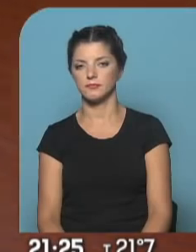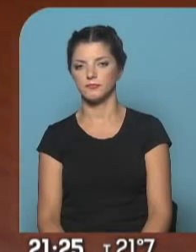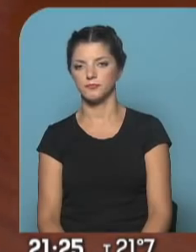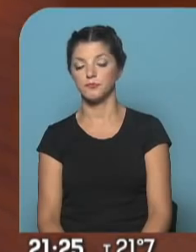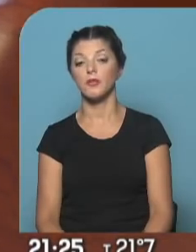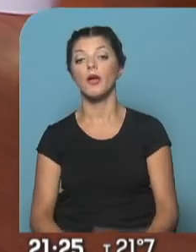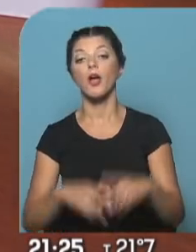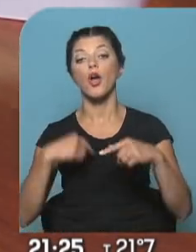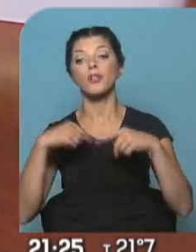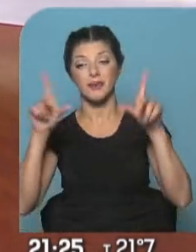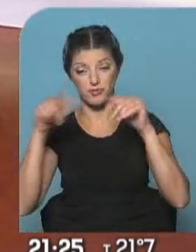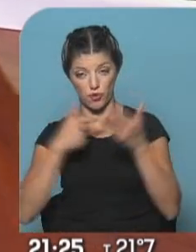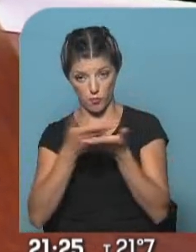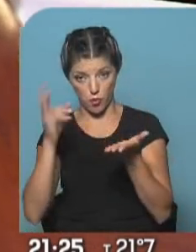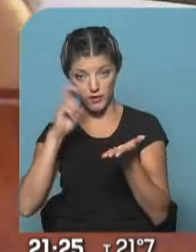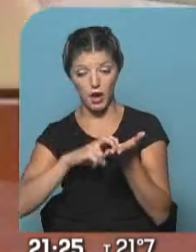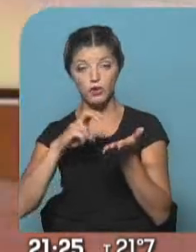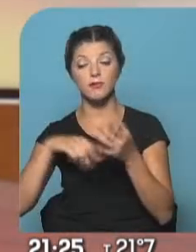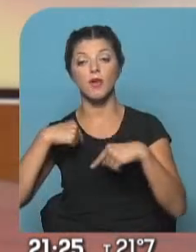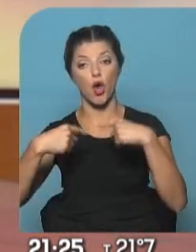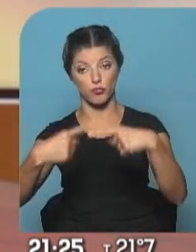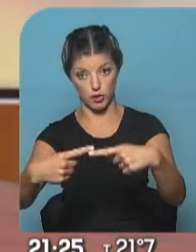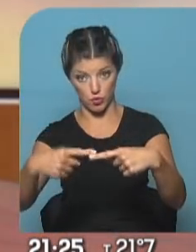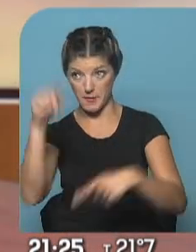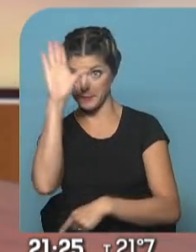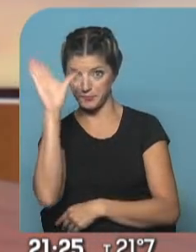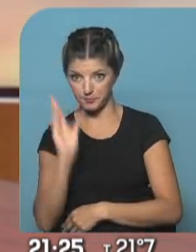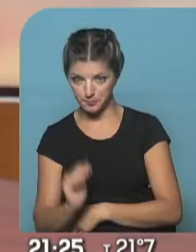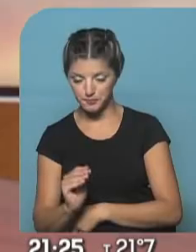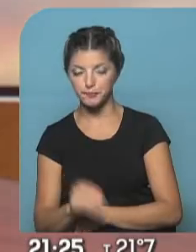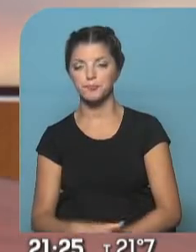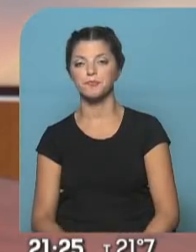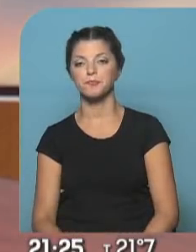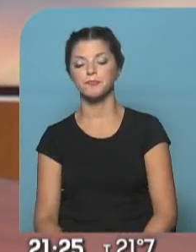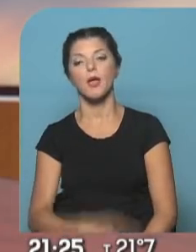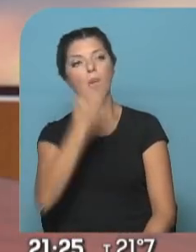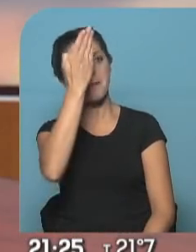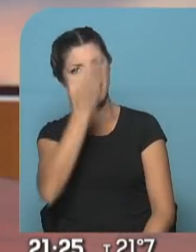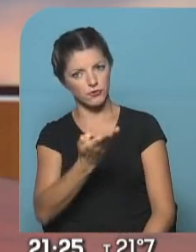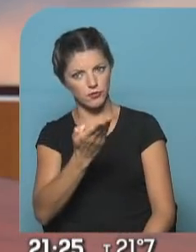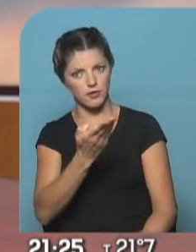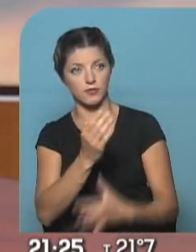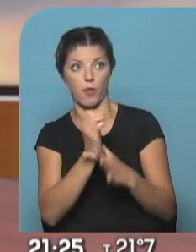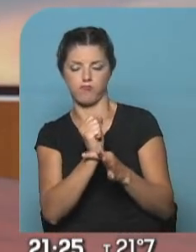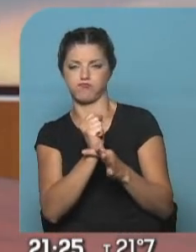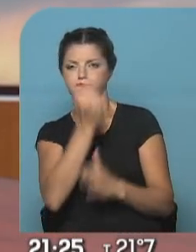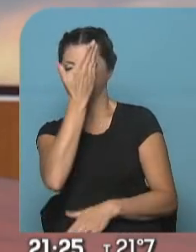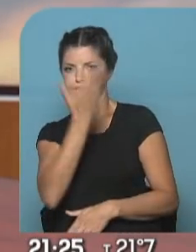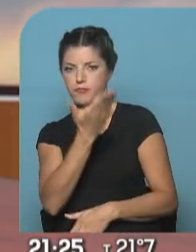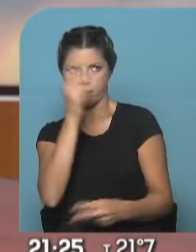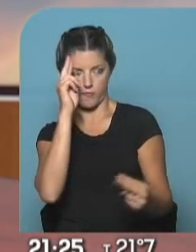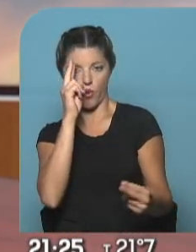Seguimos en el noticiero central de la televisión pública para todo el país y lo hacemos con un hombre de un enorme prestigio en el área